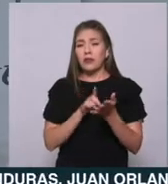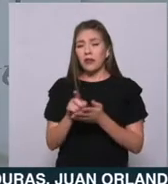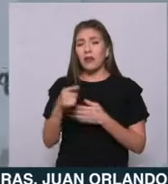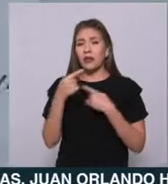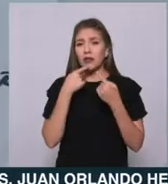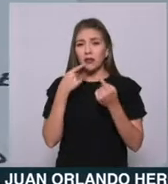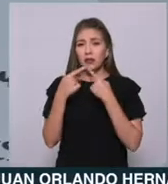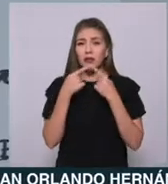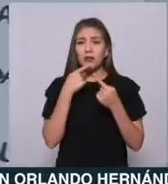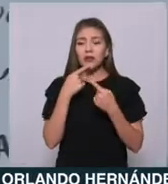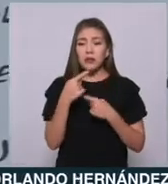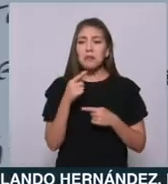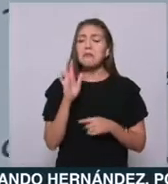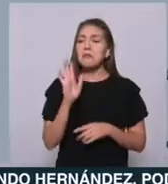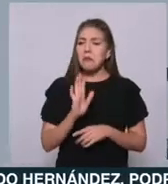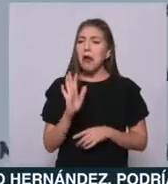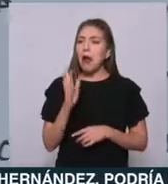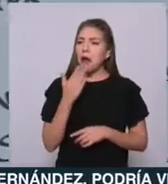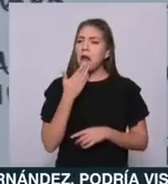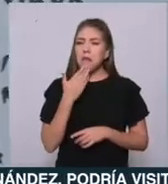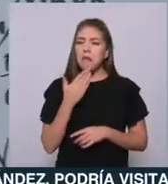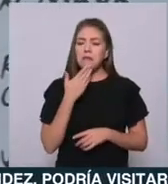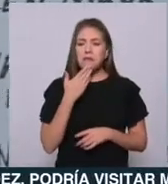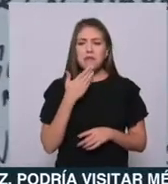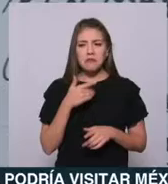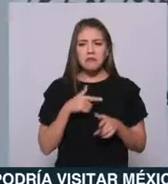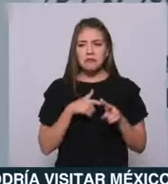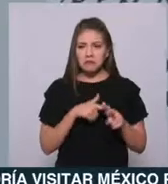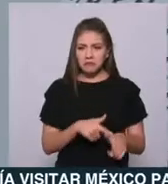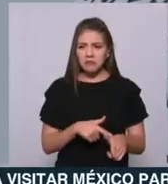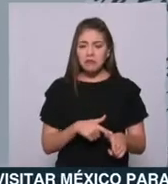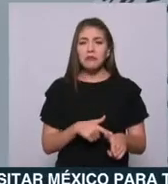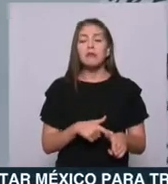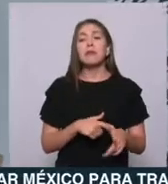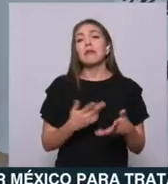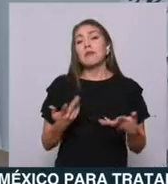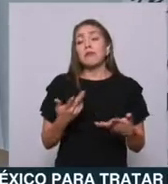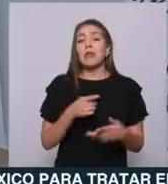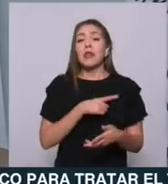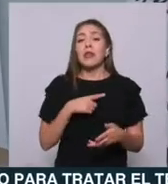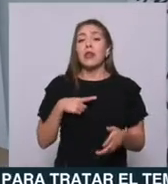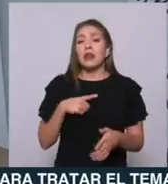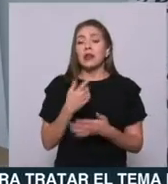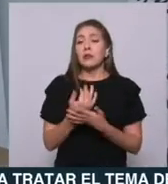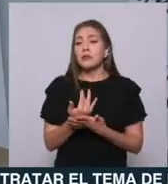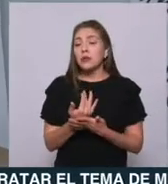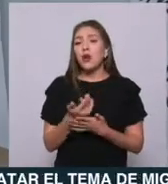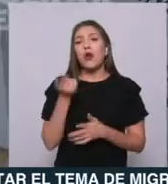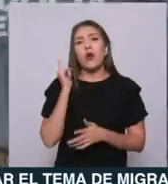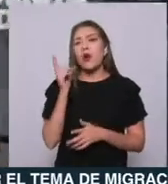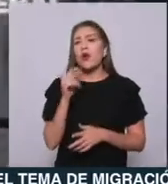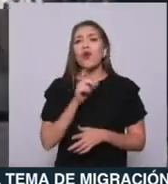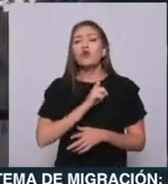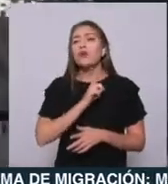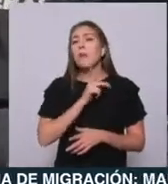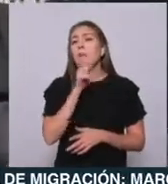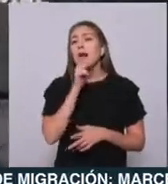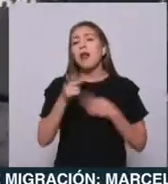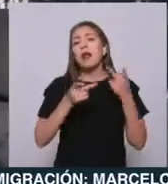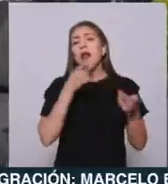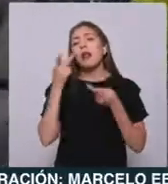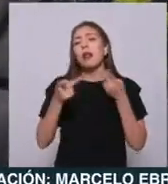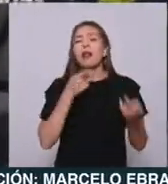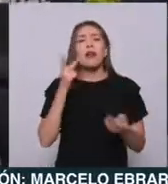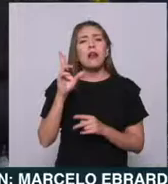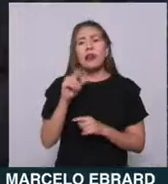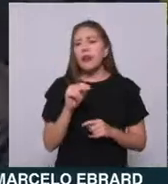dentro son positivos. Entonces, es cuestión nada más de esperar que no todo se quede en el palabrerío, porque evidentemente ahí están hablando de que sí, de